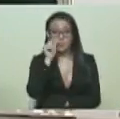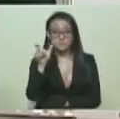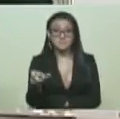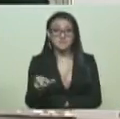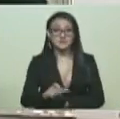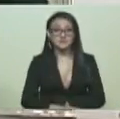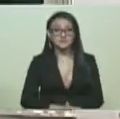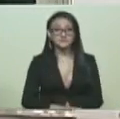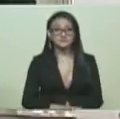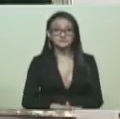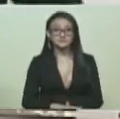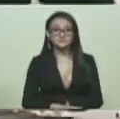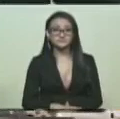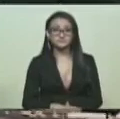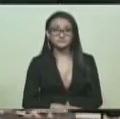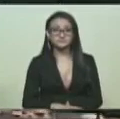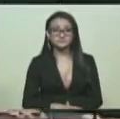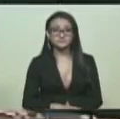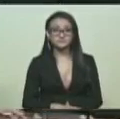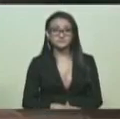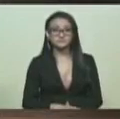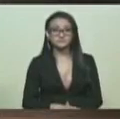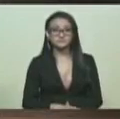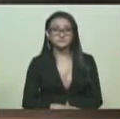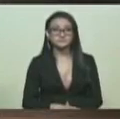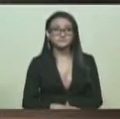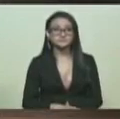Manuel Chacín Díaz.